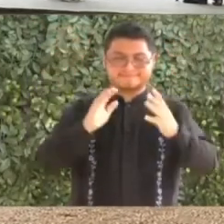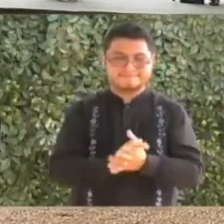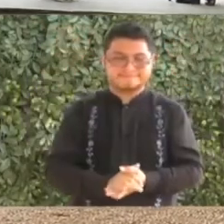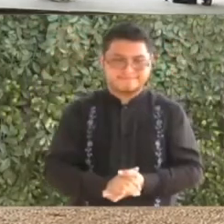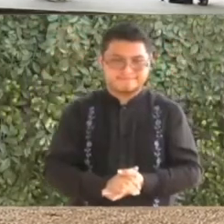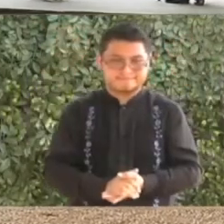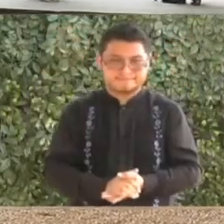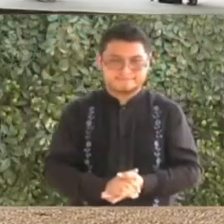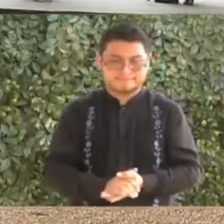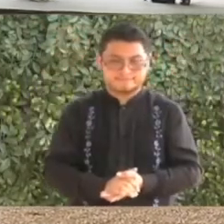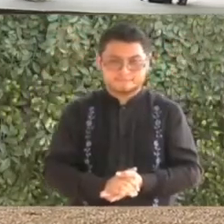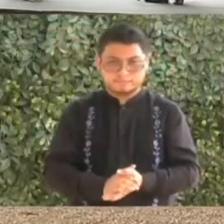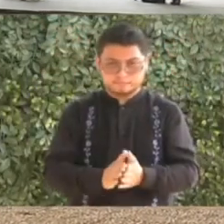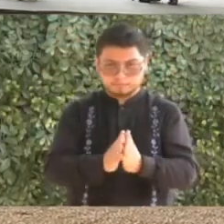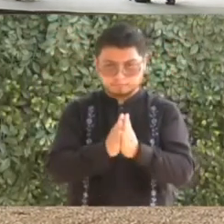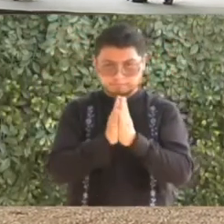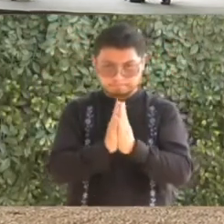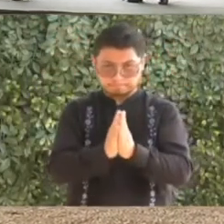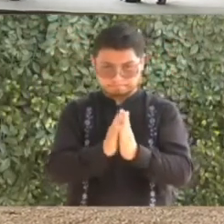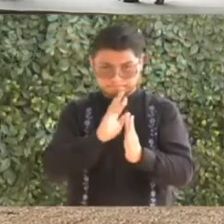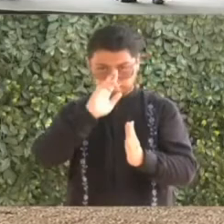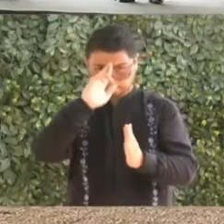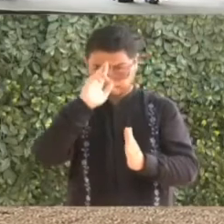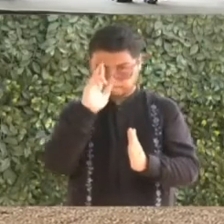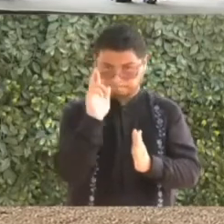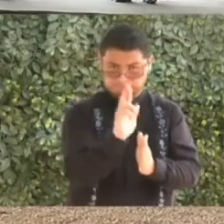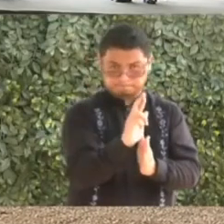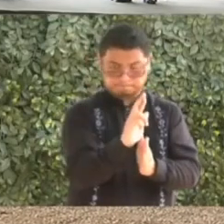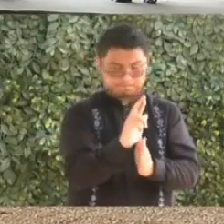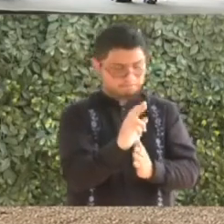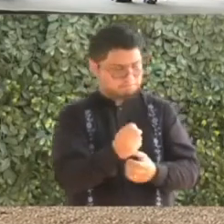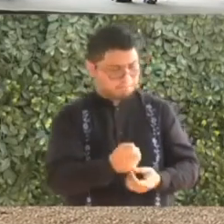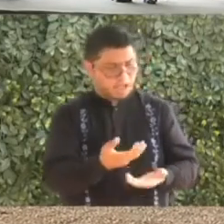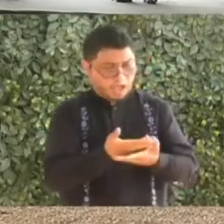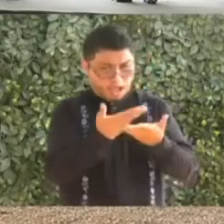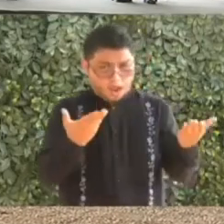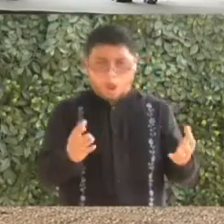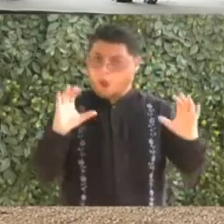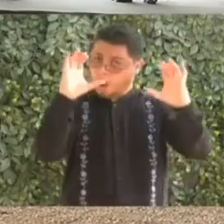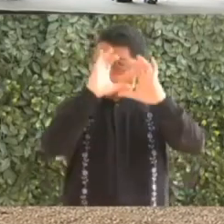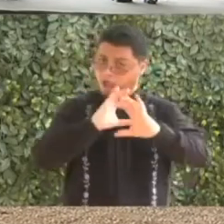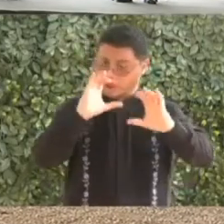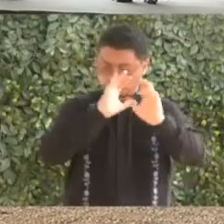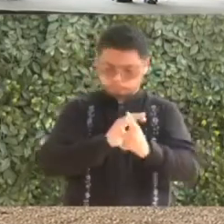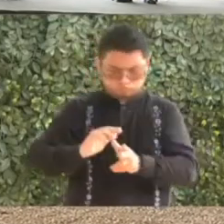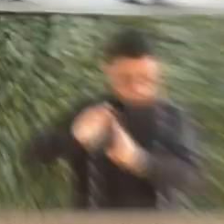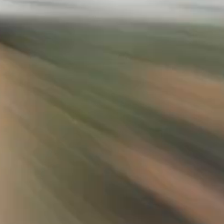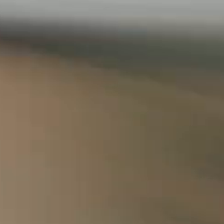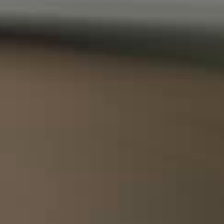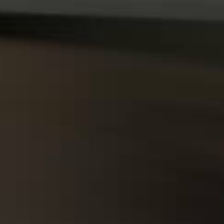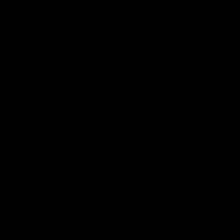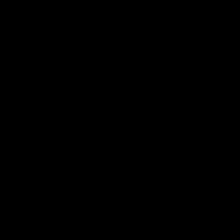Les solicitamos guardar el debido respeto para entonar nuestro himno nacional.